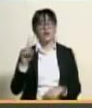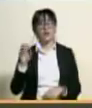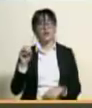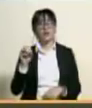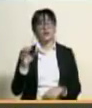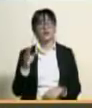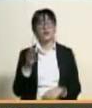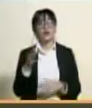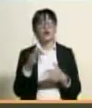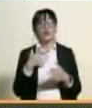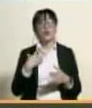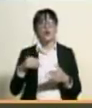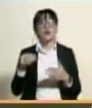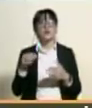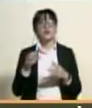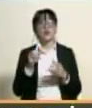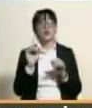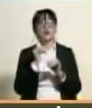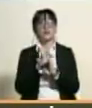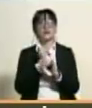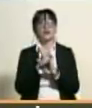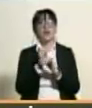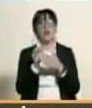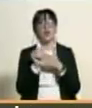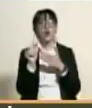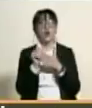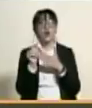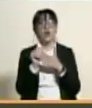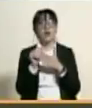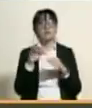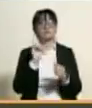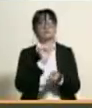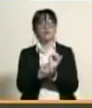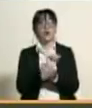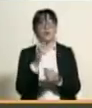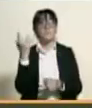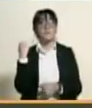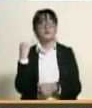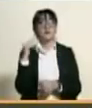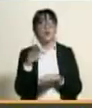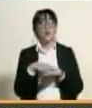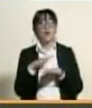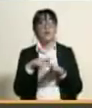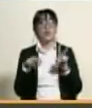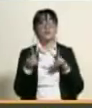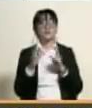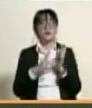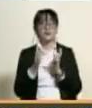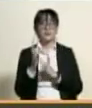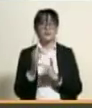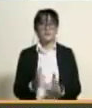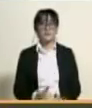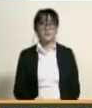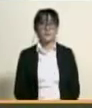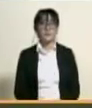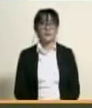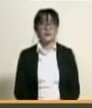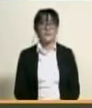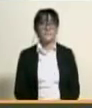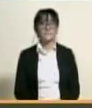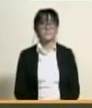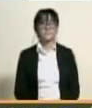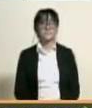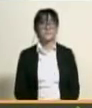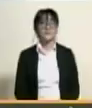Dólar Pro y quien fuese detenido el pasado jueves 12 de abril. Es decir, esta